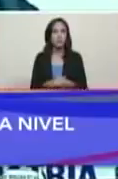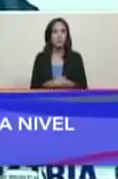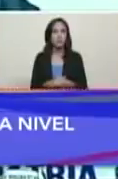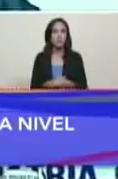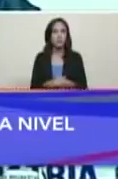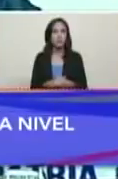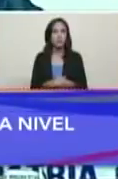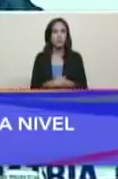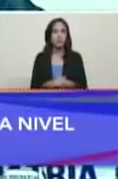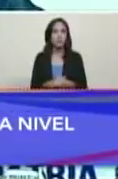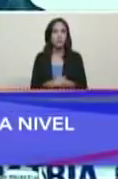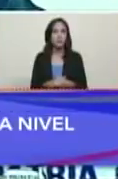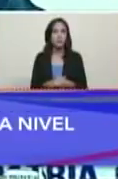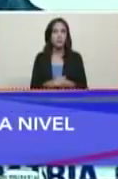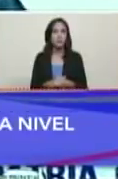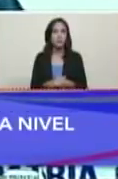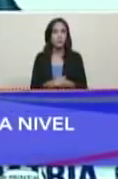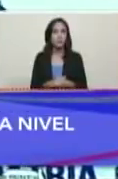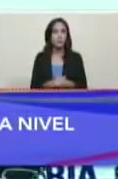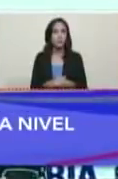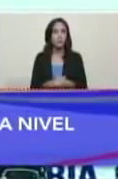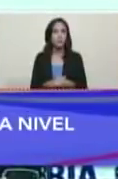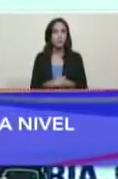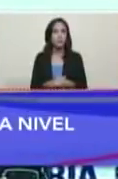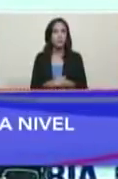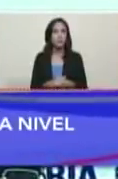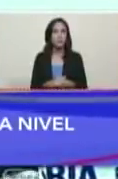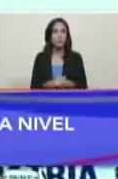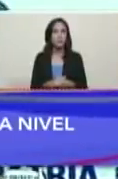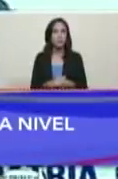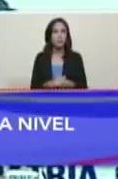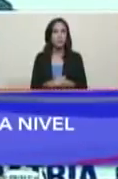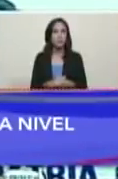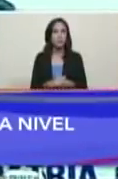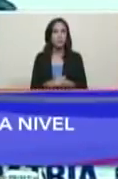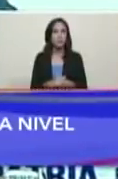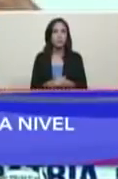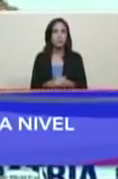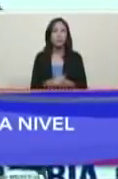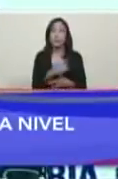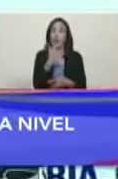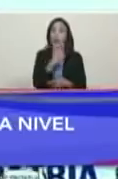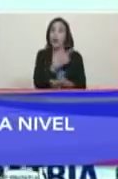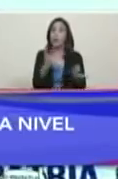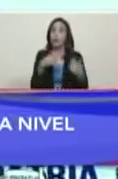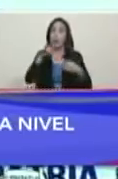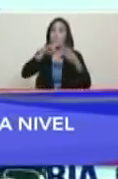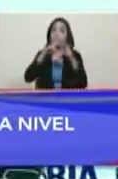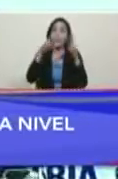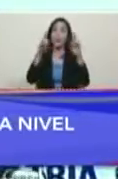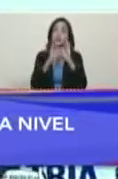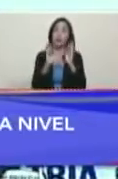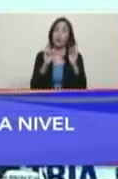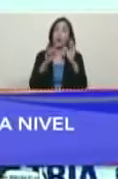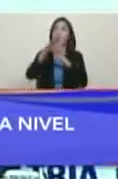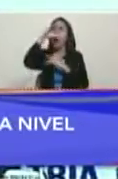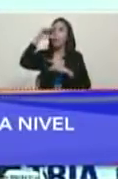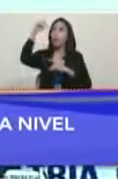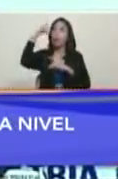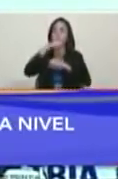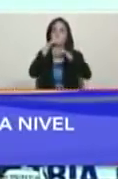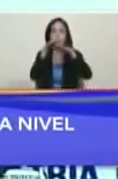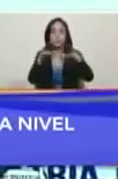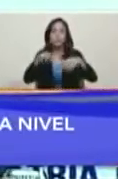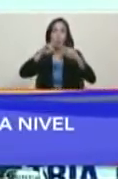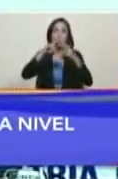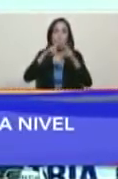Cada quien que salga en paz, paz, paz, paz, pido a Dios bendiciones de paz para